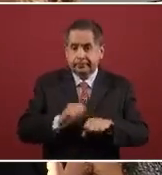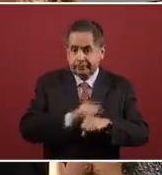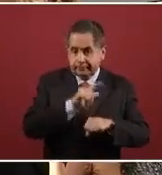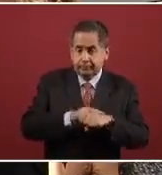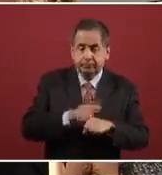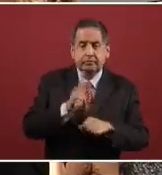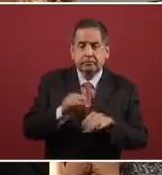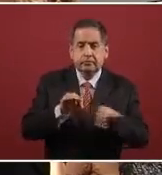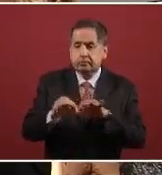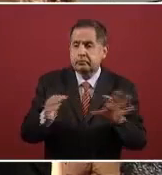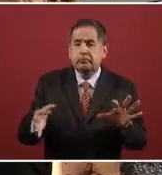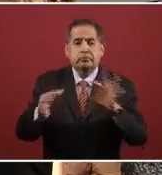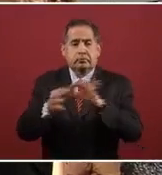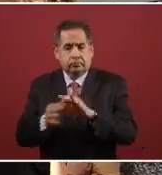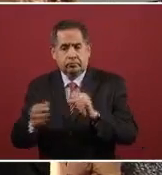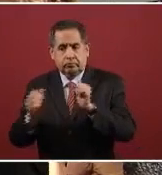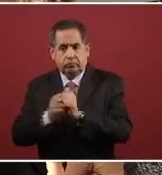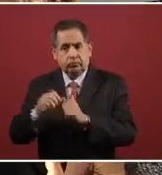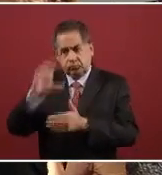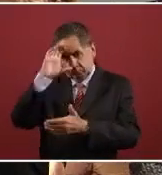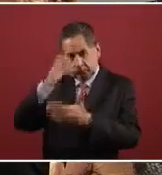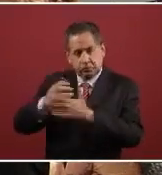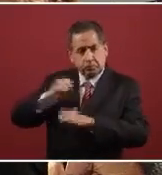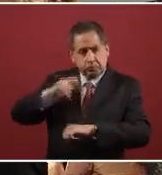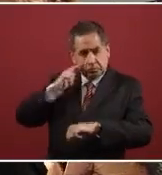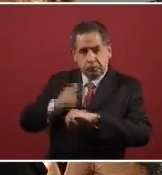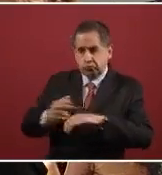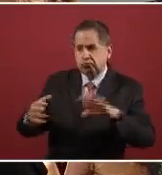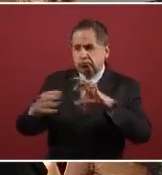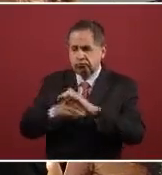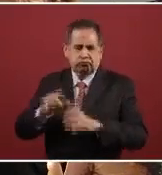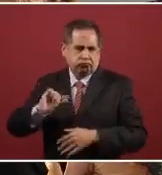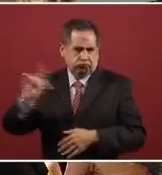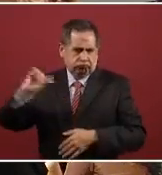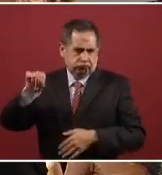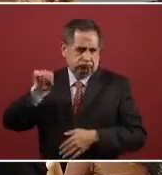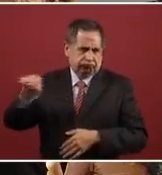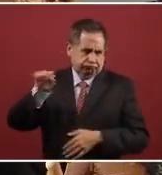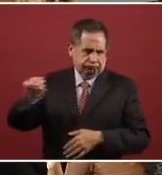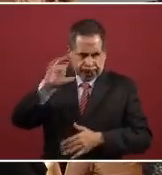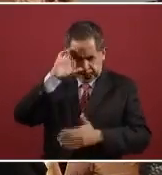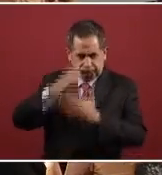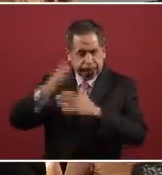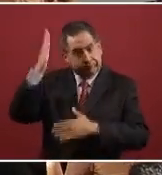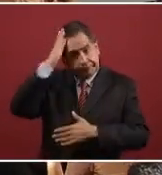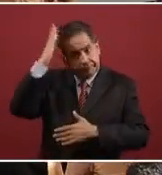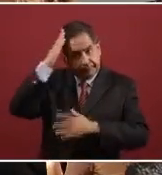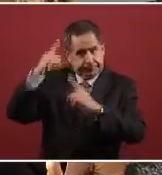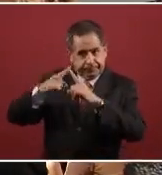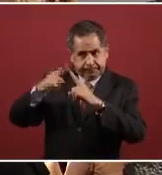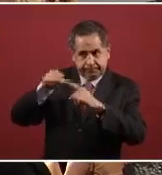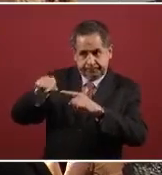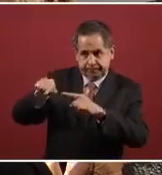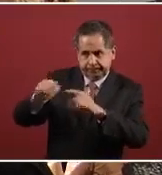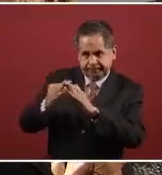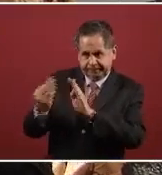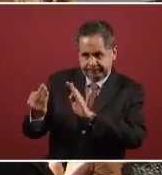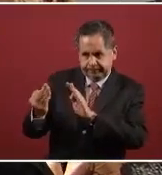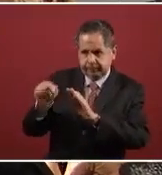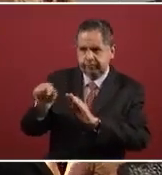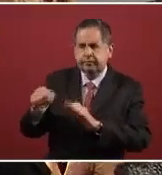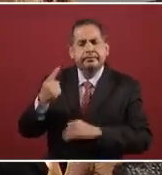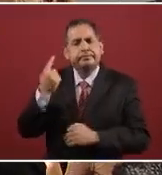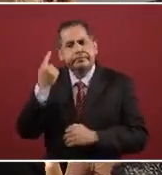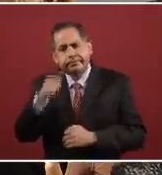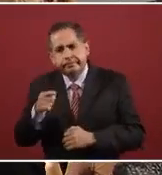trabajando con el Episcopado y con las autoridades encargadas de la preservación de la catedral, justamente para